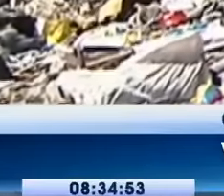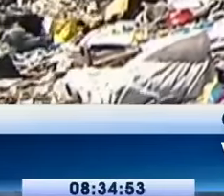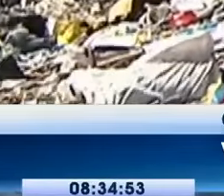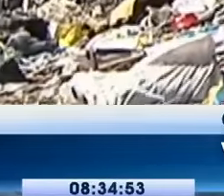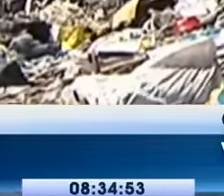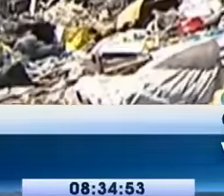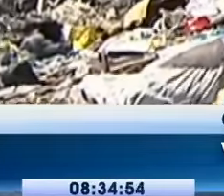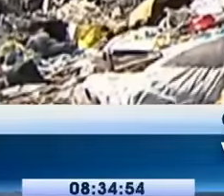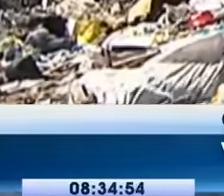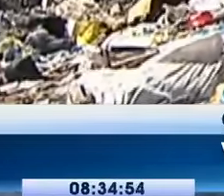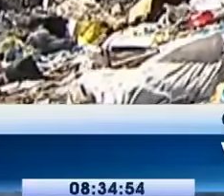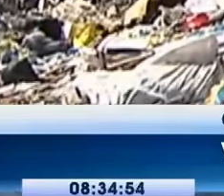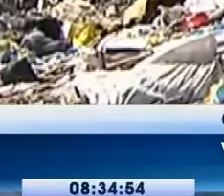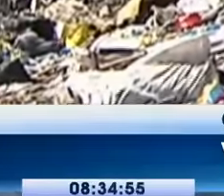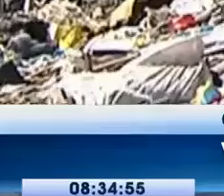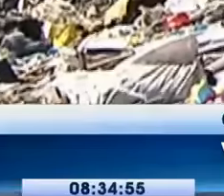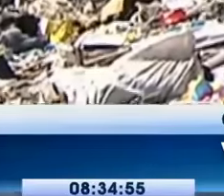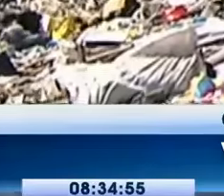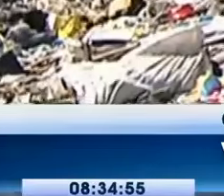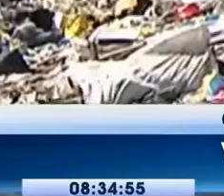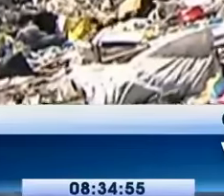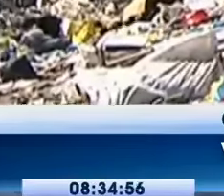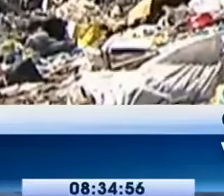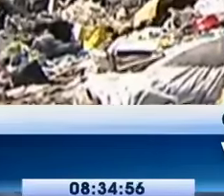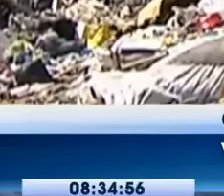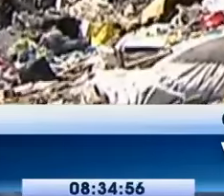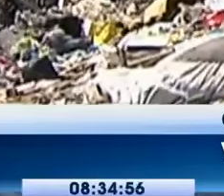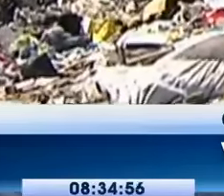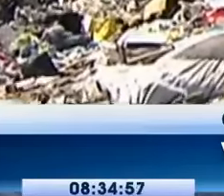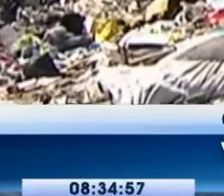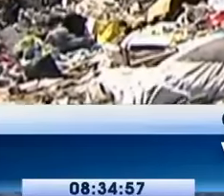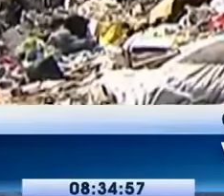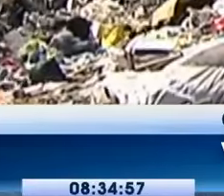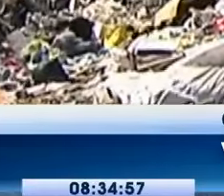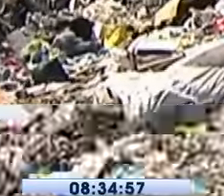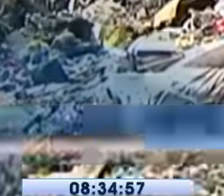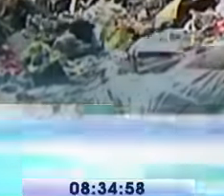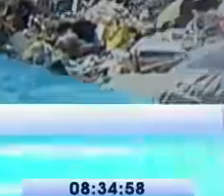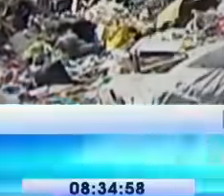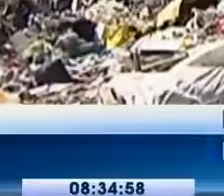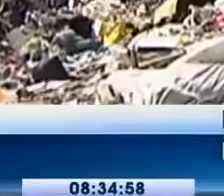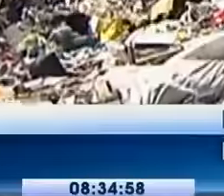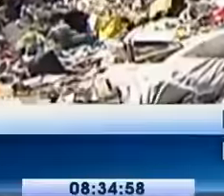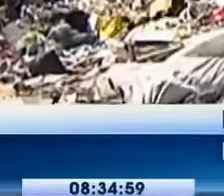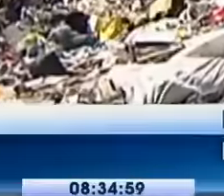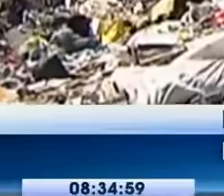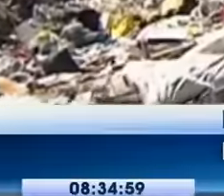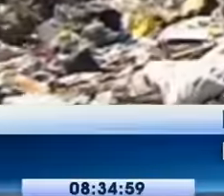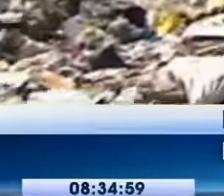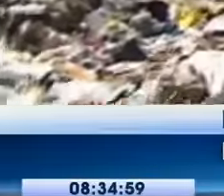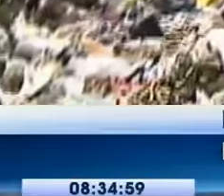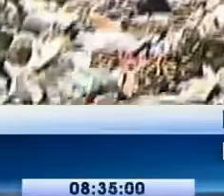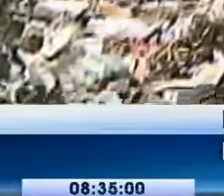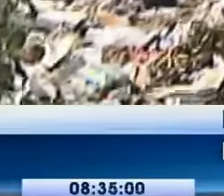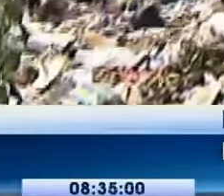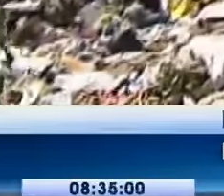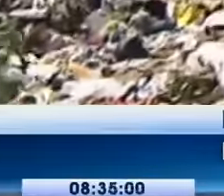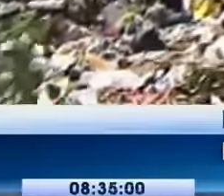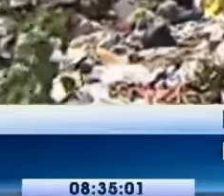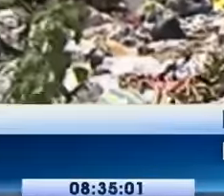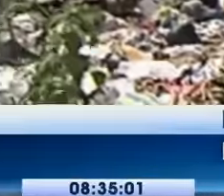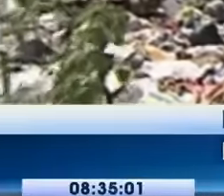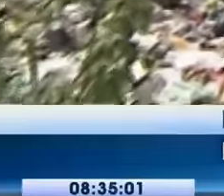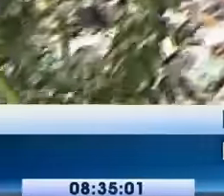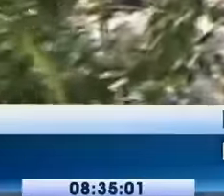los $73 hasta los $457. Listo. Muchísimas gracias, Carla, entonces, por atender